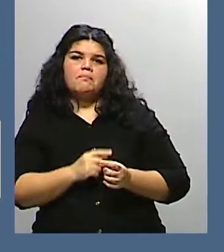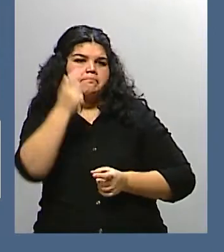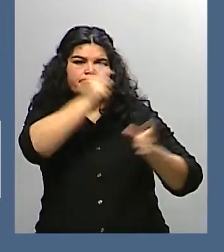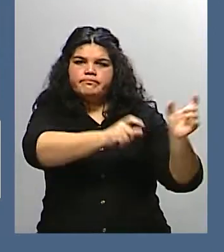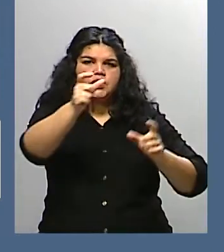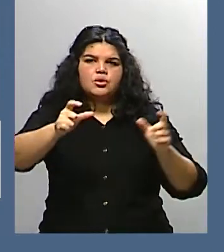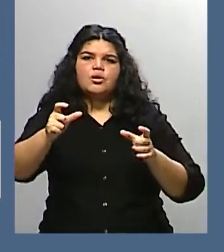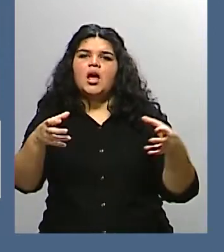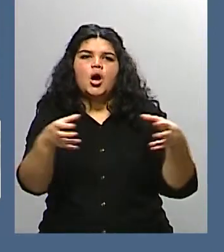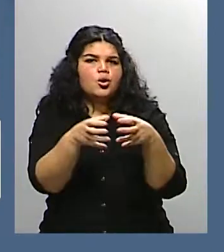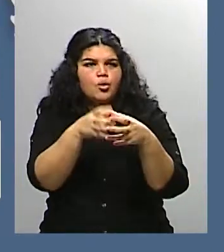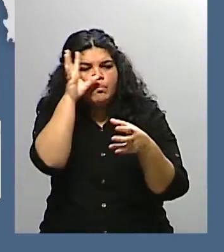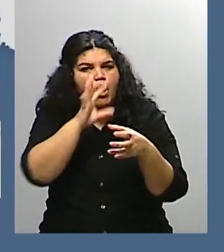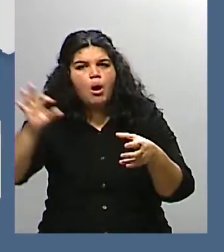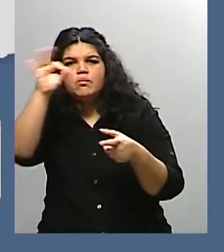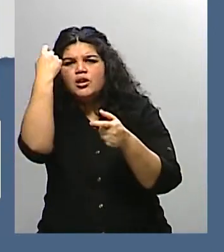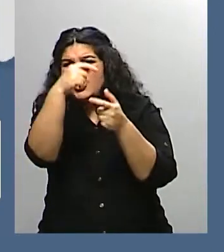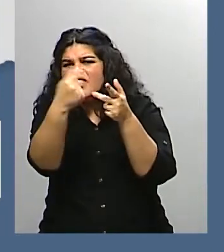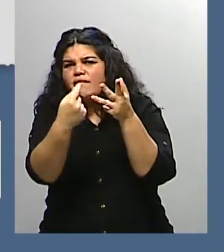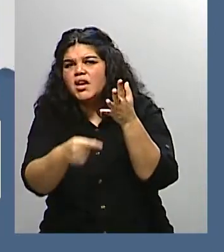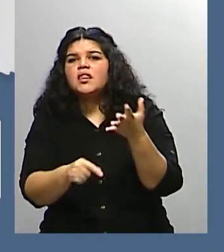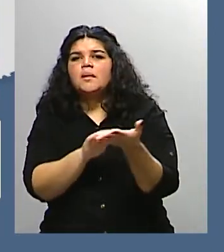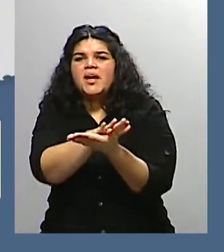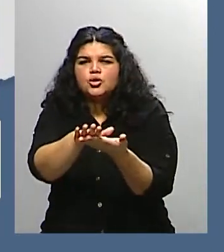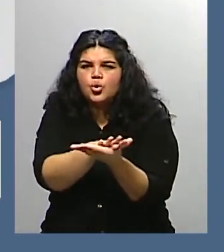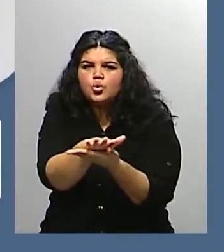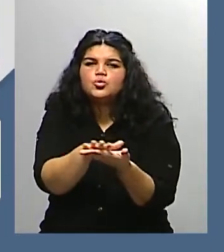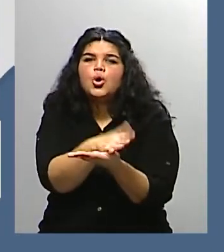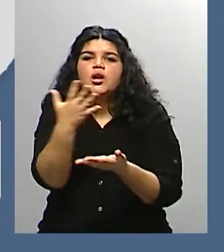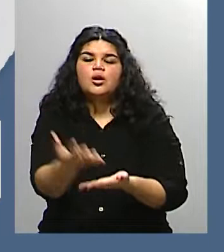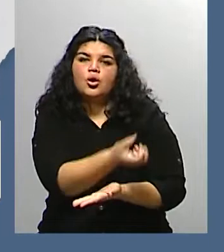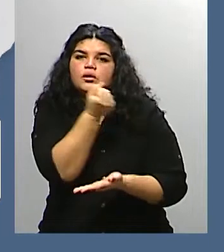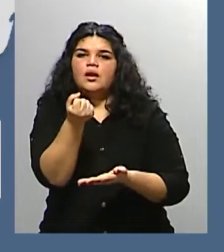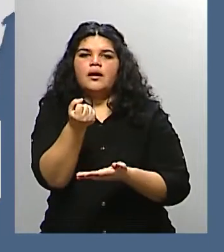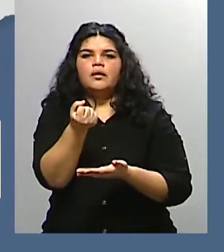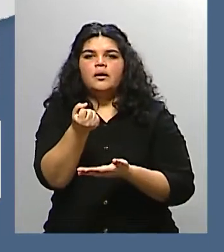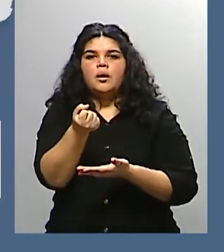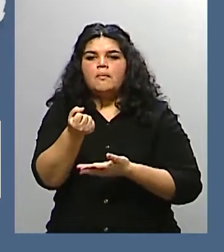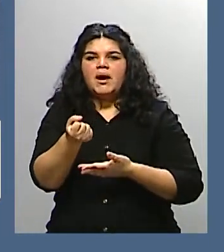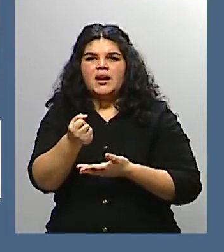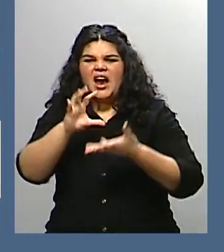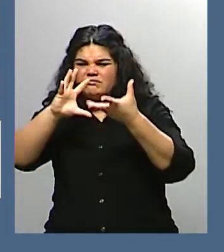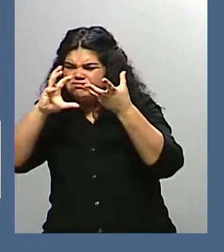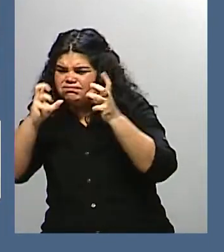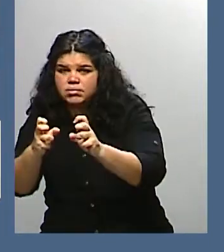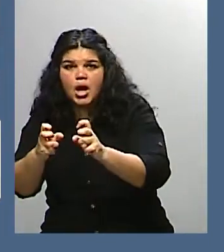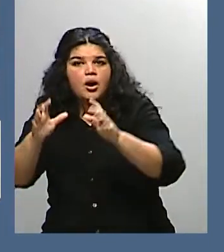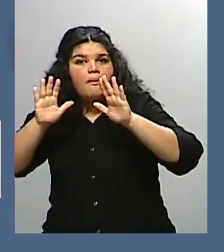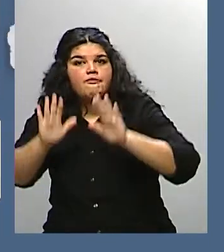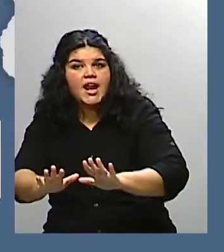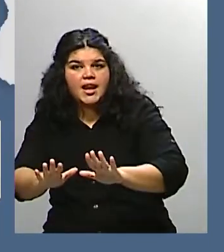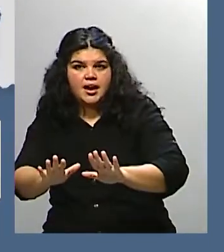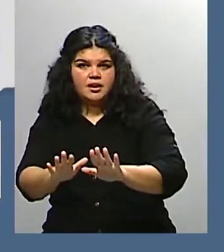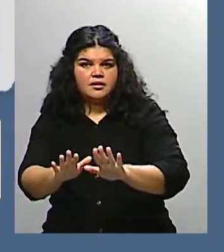o mitigar o frenar estas incursiones que a veces pueden ser violentas desde los sectores productivos.